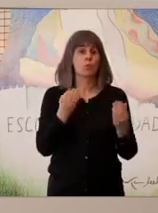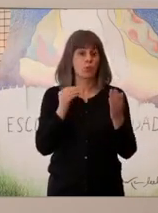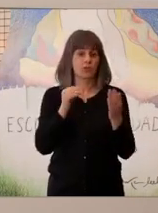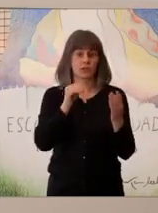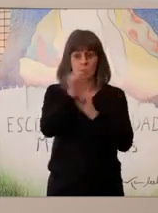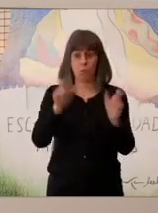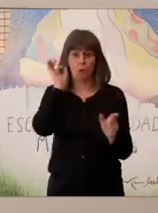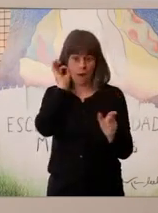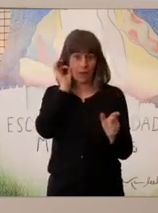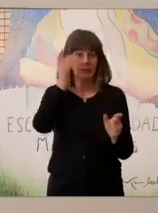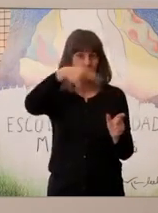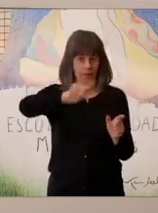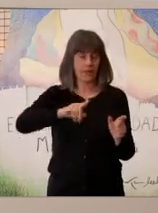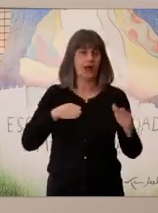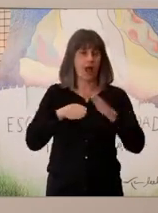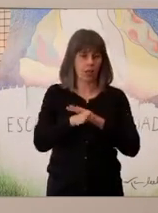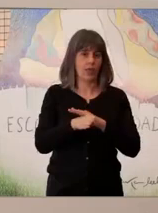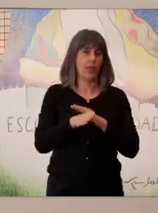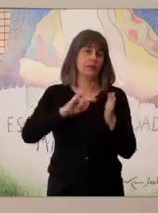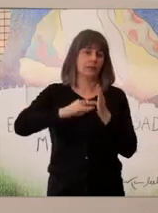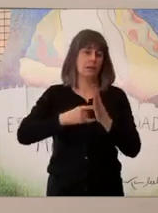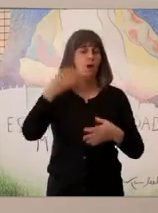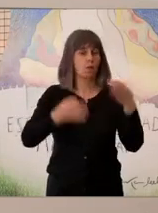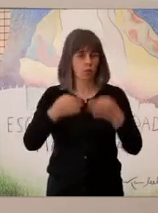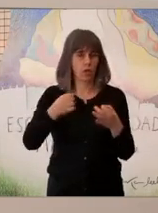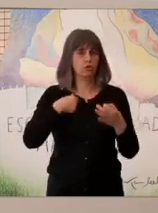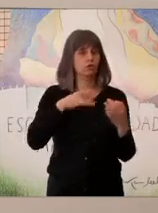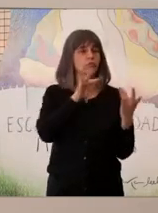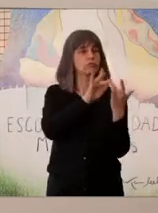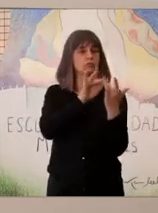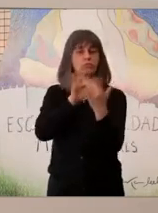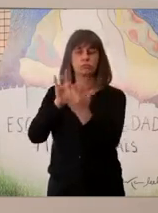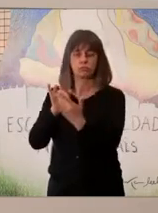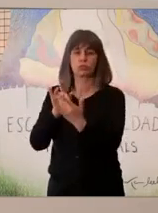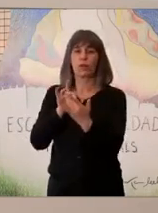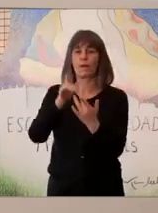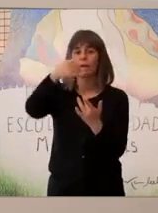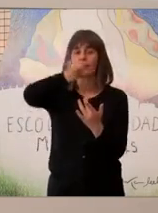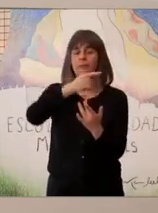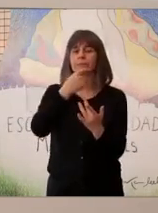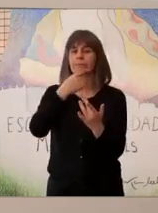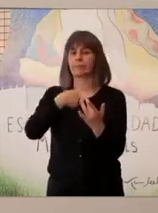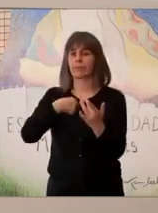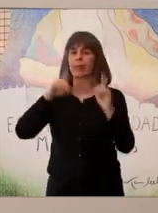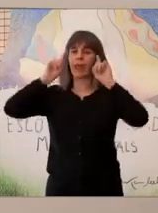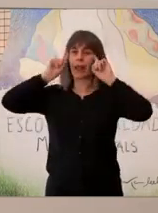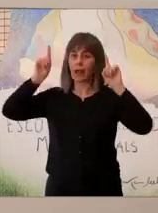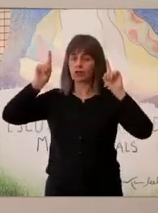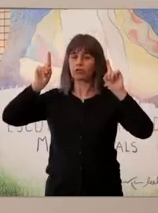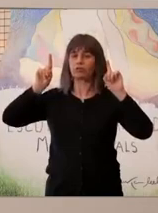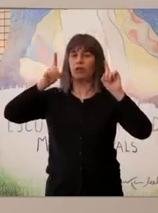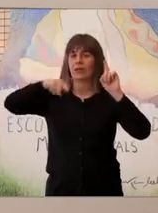muchísimas mujeres que han accedido al sistema judicial, y muchas mujeres, y esto es una realidad, me han dicho que si llegan a saber